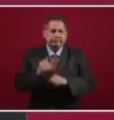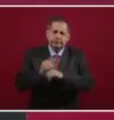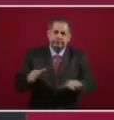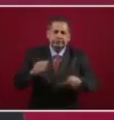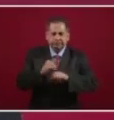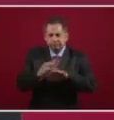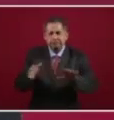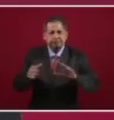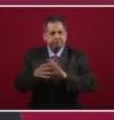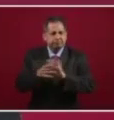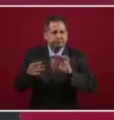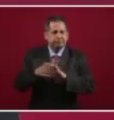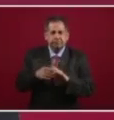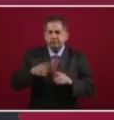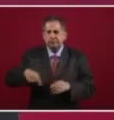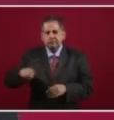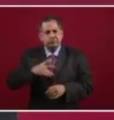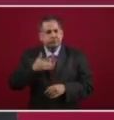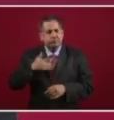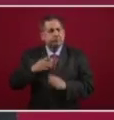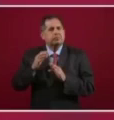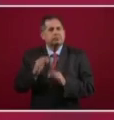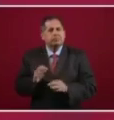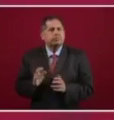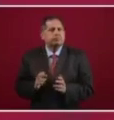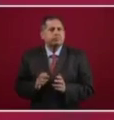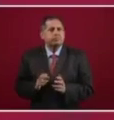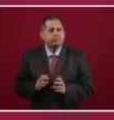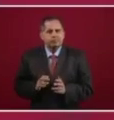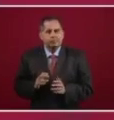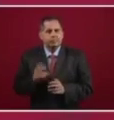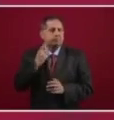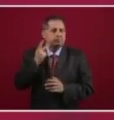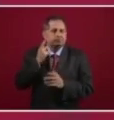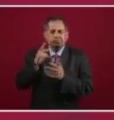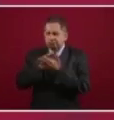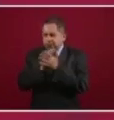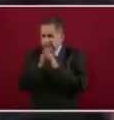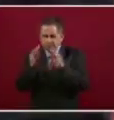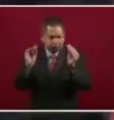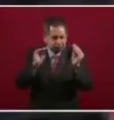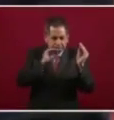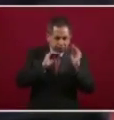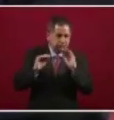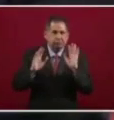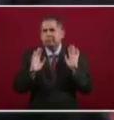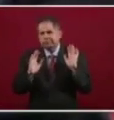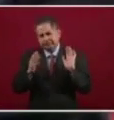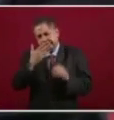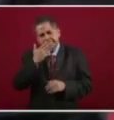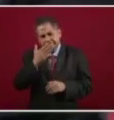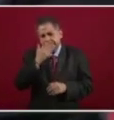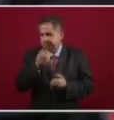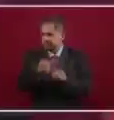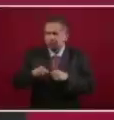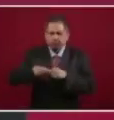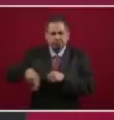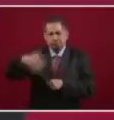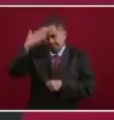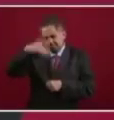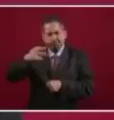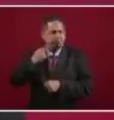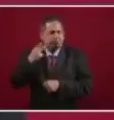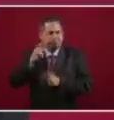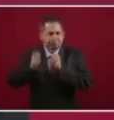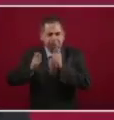información, orientación, concientización, de politización de nuestra sociedad.